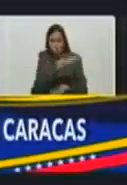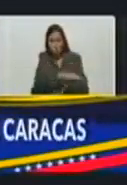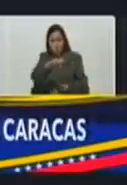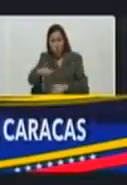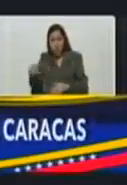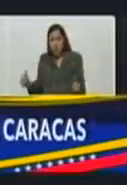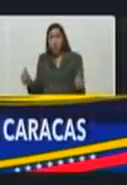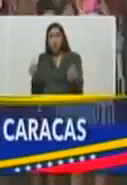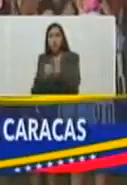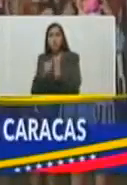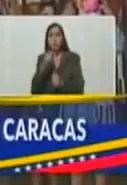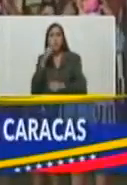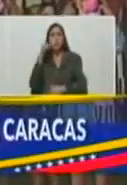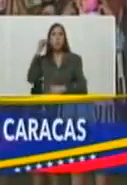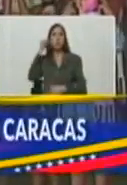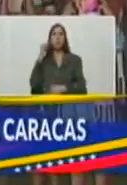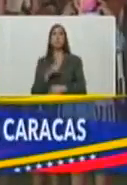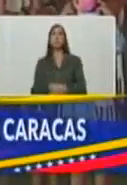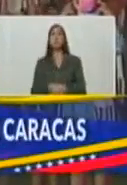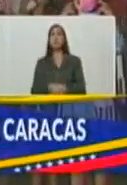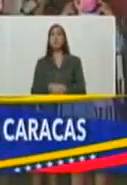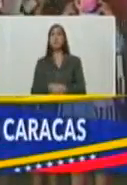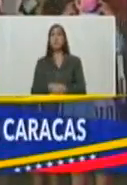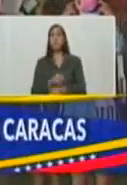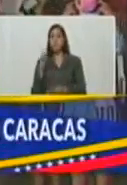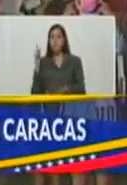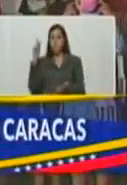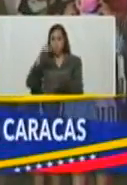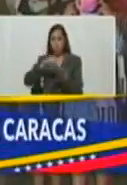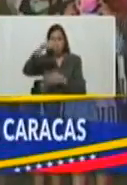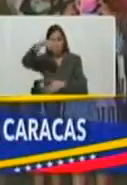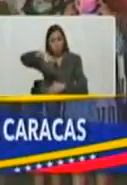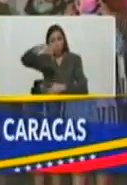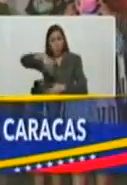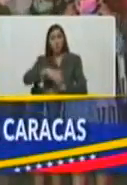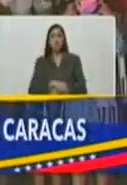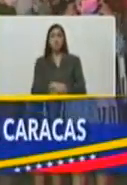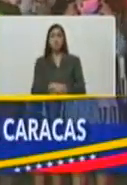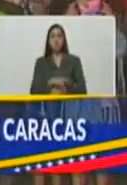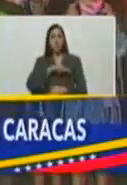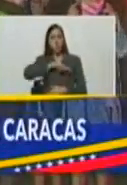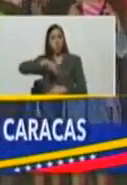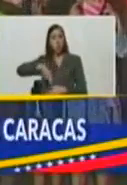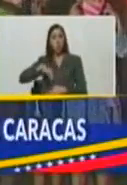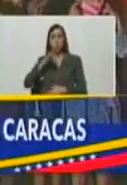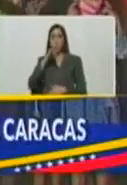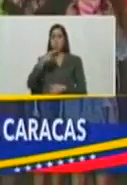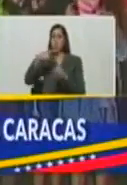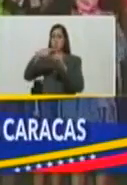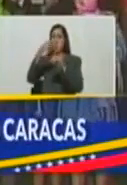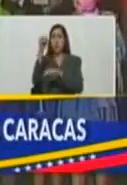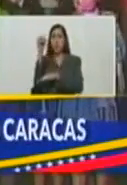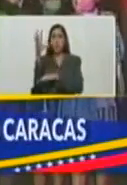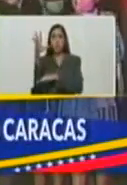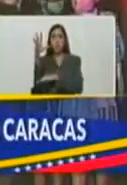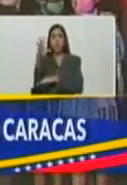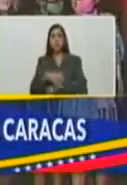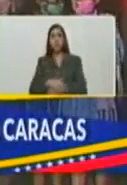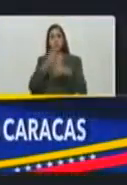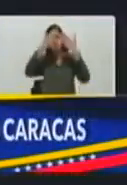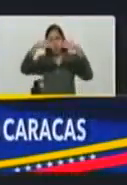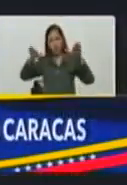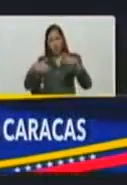niñas. Precisamente hoy, mi presidente, donde hemos anunciado el encendido de la Navidad. Bueno, y